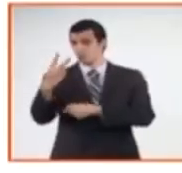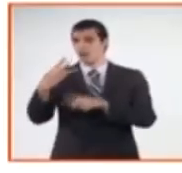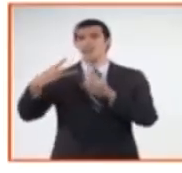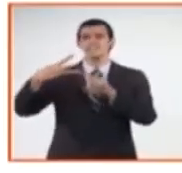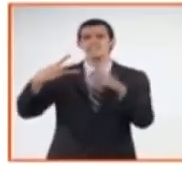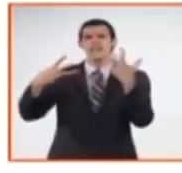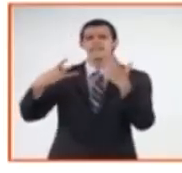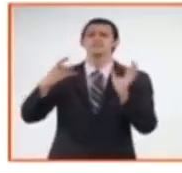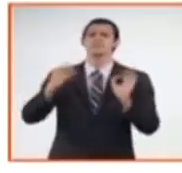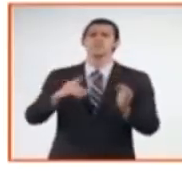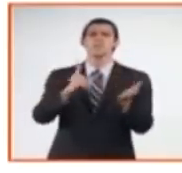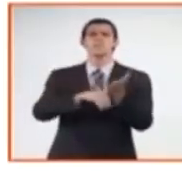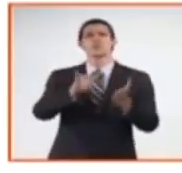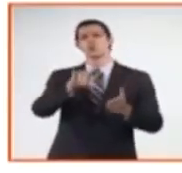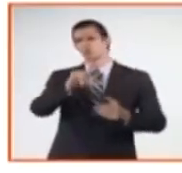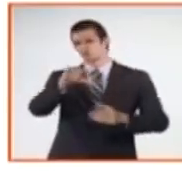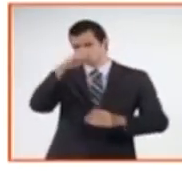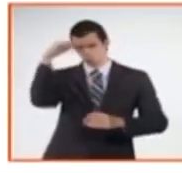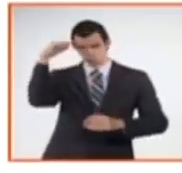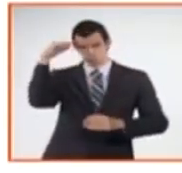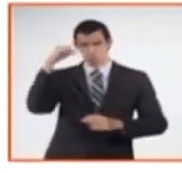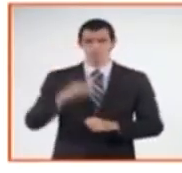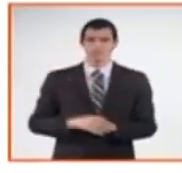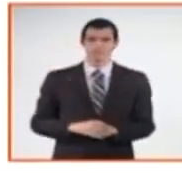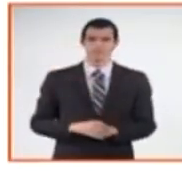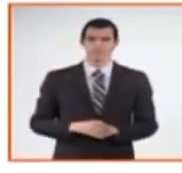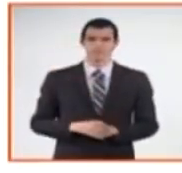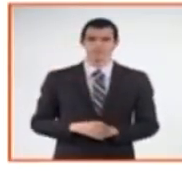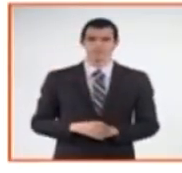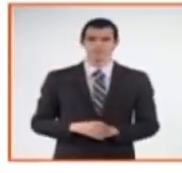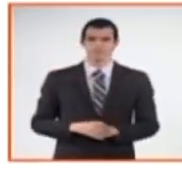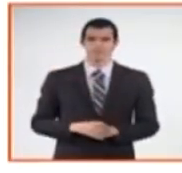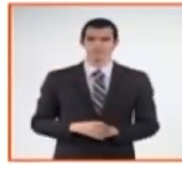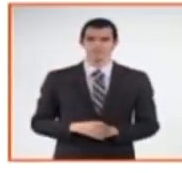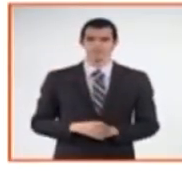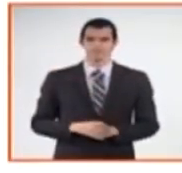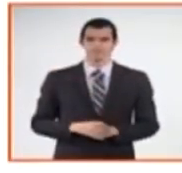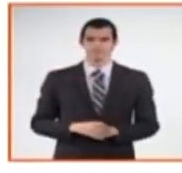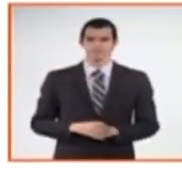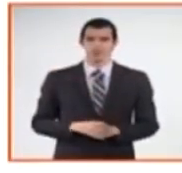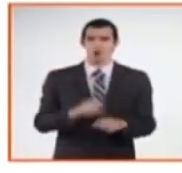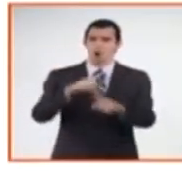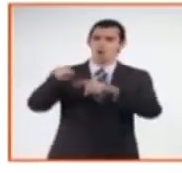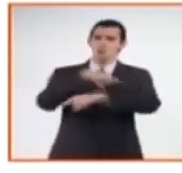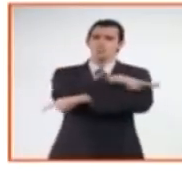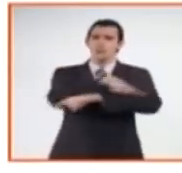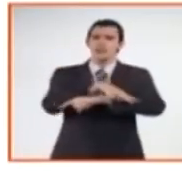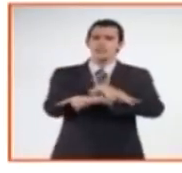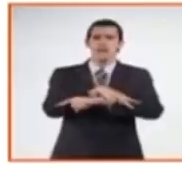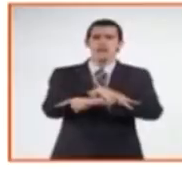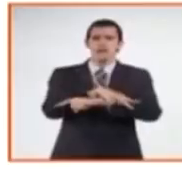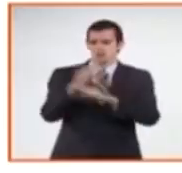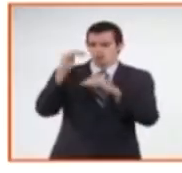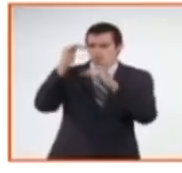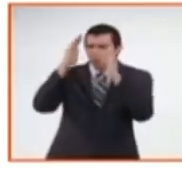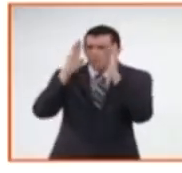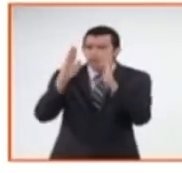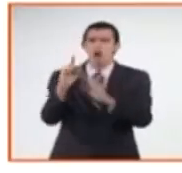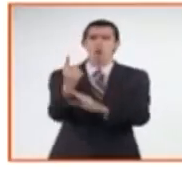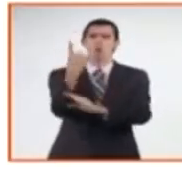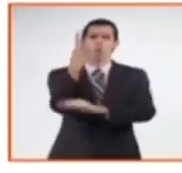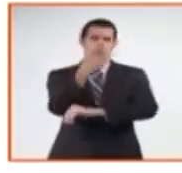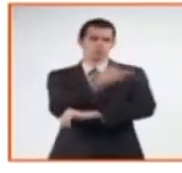hetero luz en primer lugar cuando nos hablaba de este un mundo diferente hablamos de un esquema de tecnólogo hablamos de la